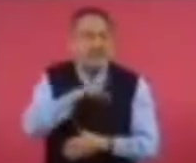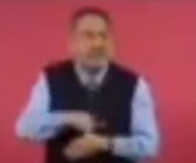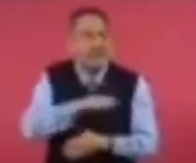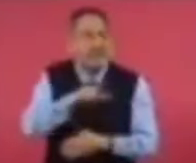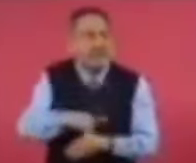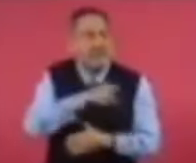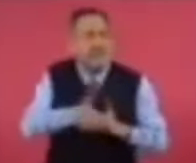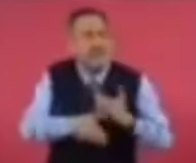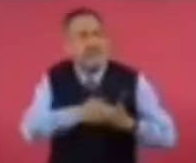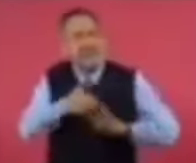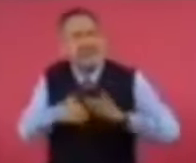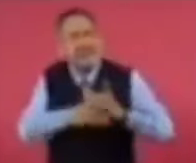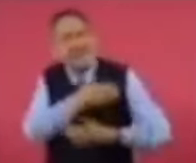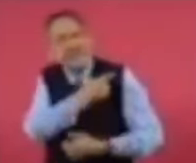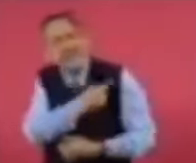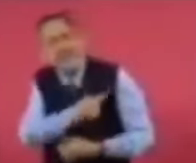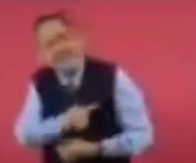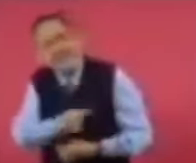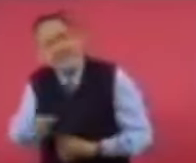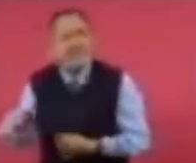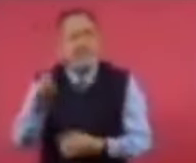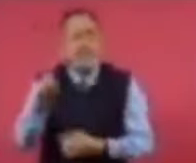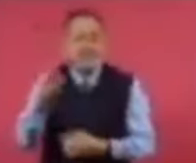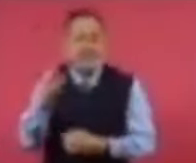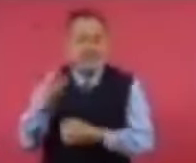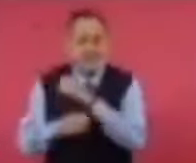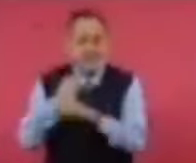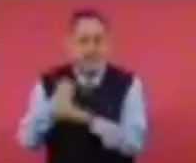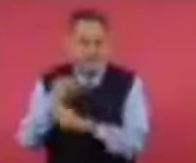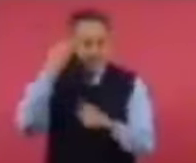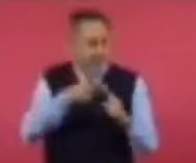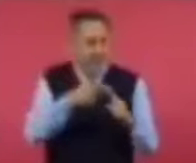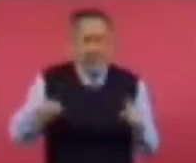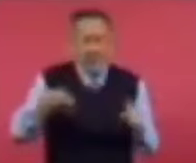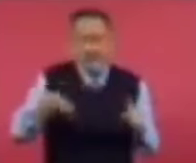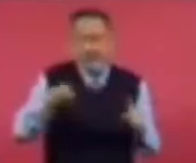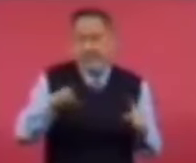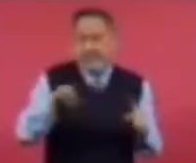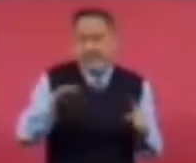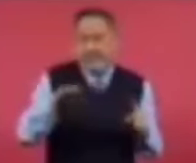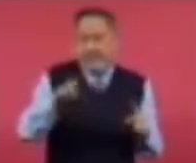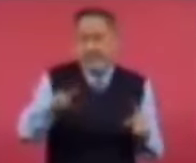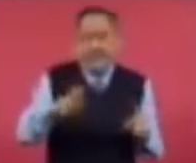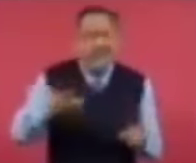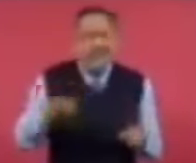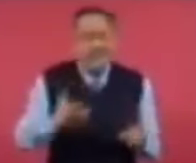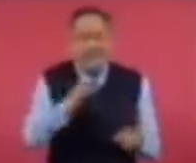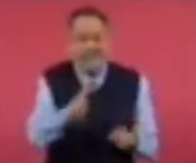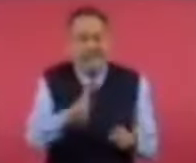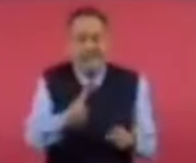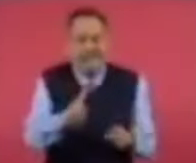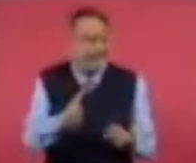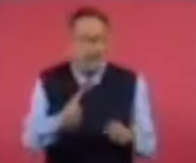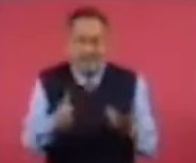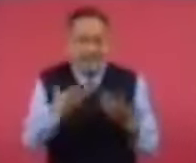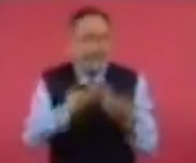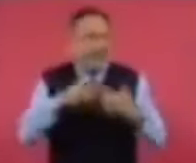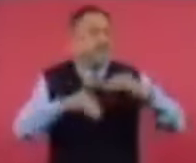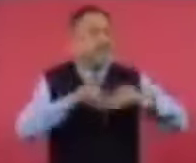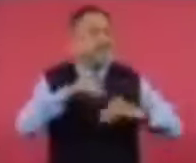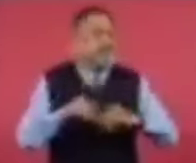dos bocas va a costar lo triple de lo que se había presupuestado y aquí empezamos con este golpeteo absurdo y tonto nada más cabe